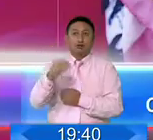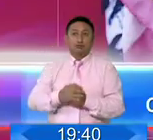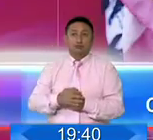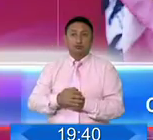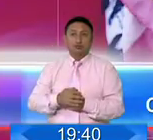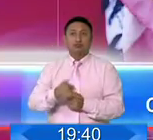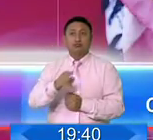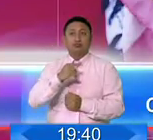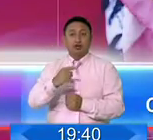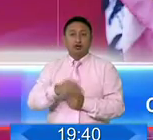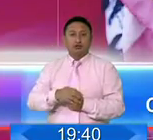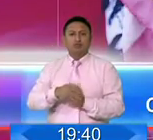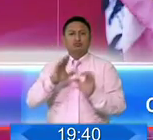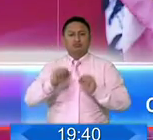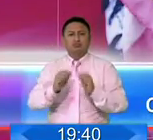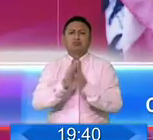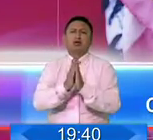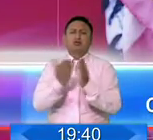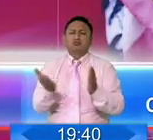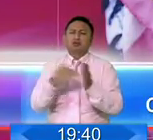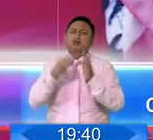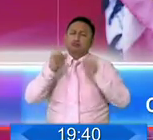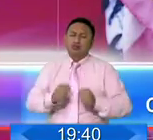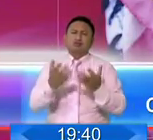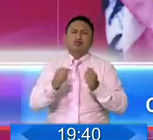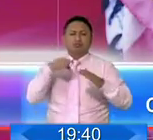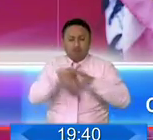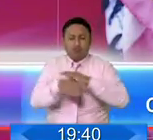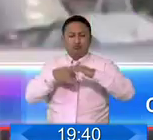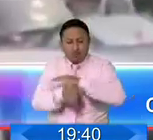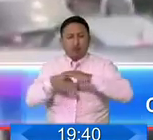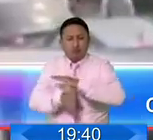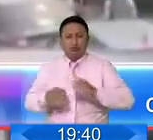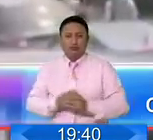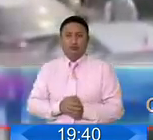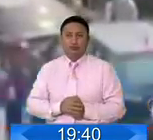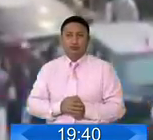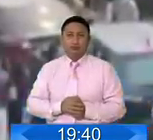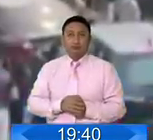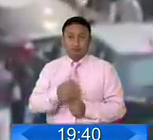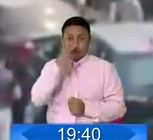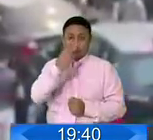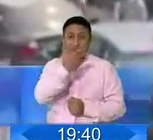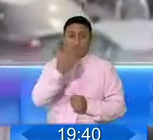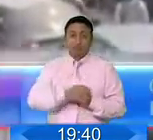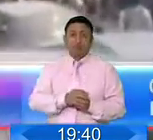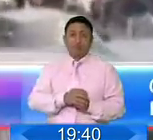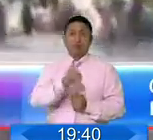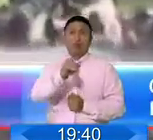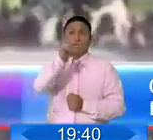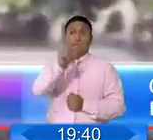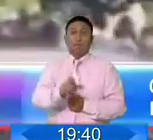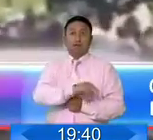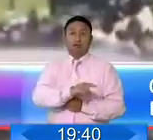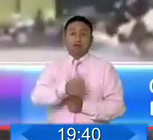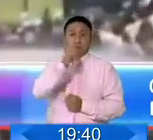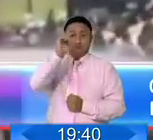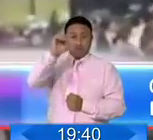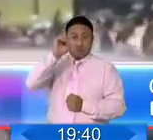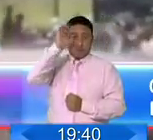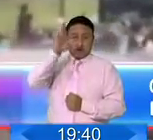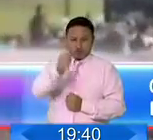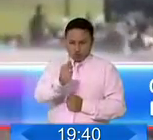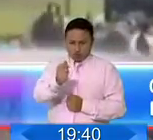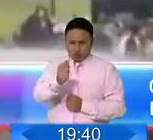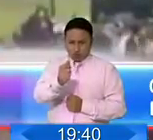reaccionaron insistiendo, pidiendo, demandando el acceso al espacio. Las escenas fueron captadas por una persona quien realizó un video